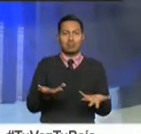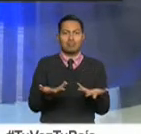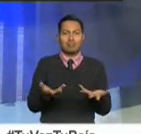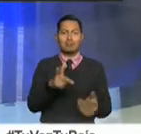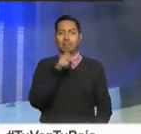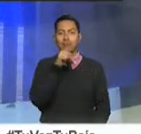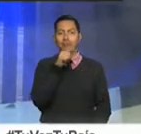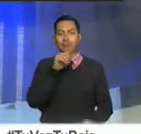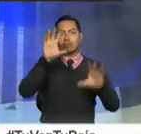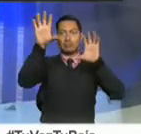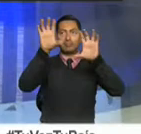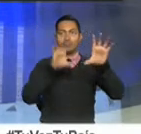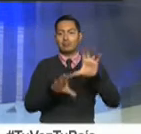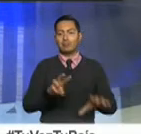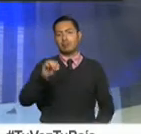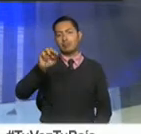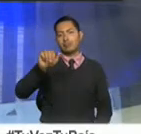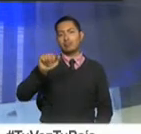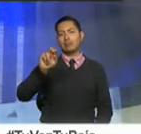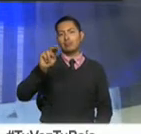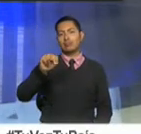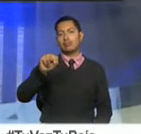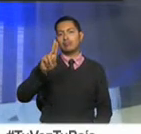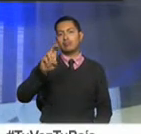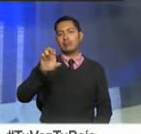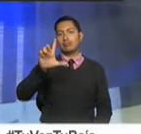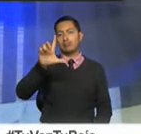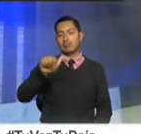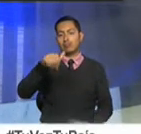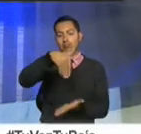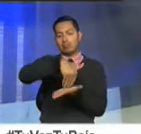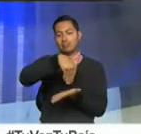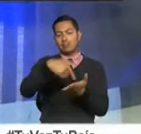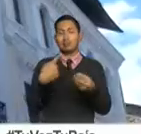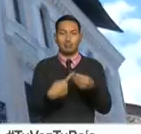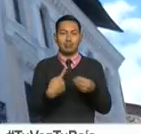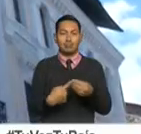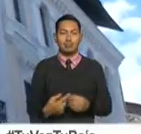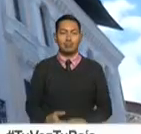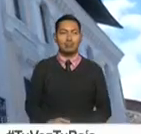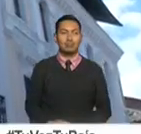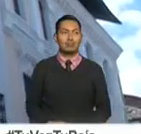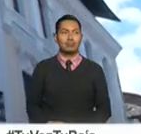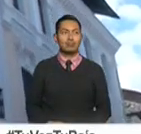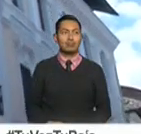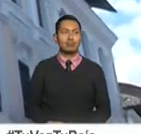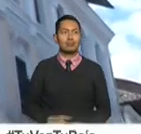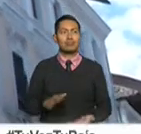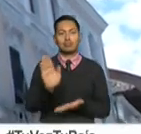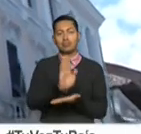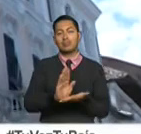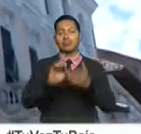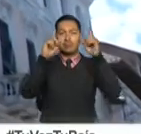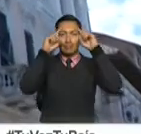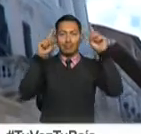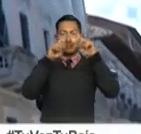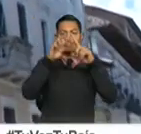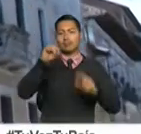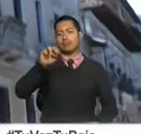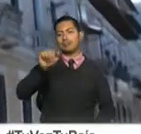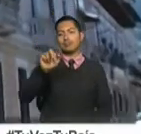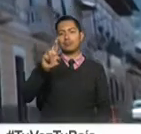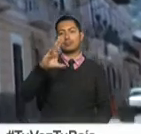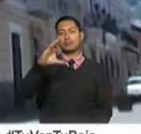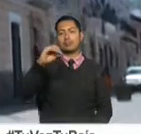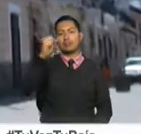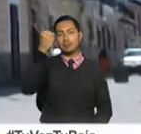trata del Museo de Manuela Sáenz, ubicado en el Centro Histórico de la capital. En el barrio San Marcos del Centro Histórico de